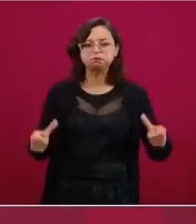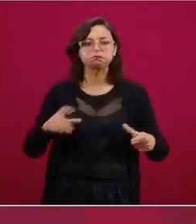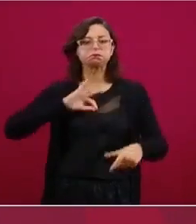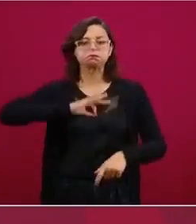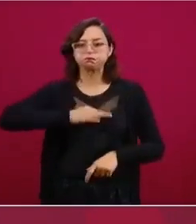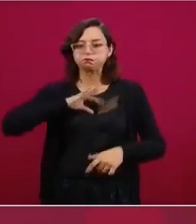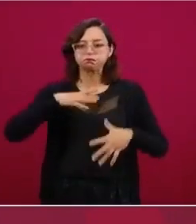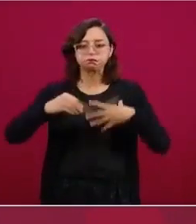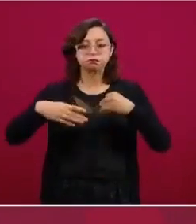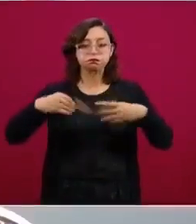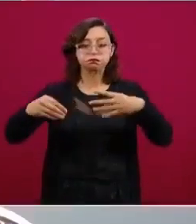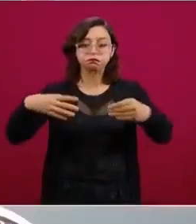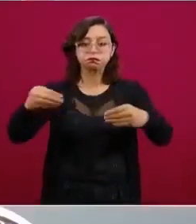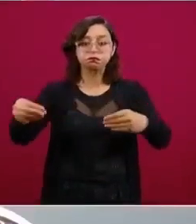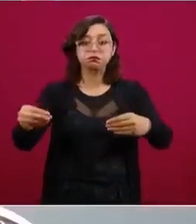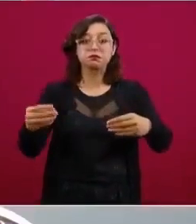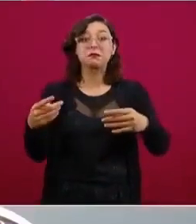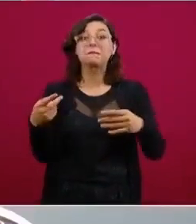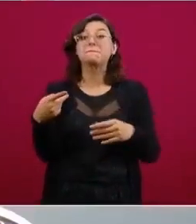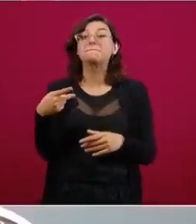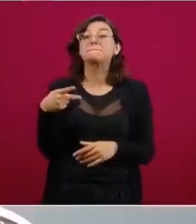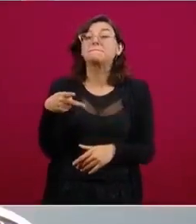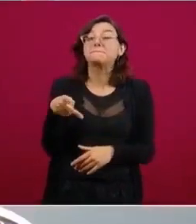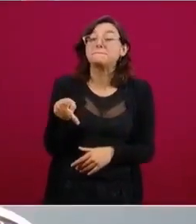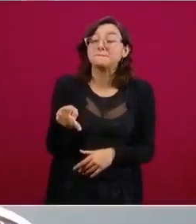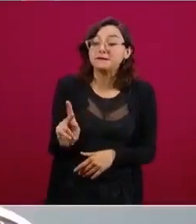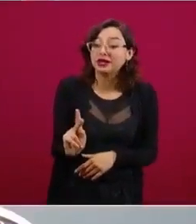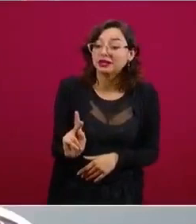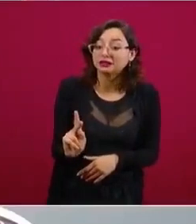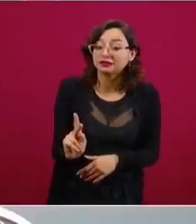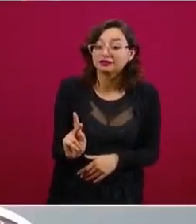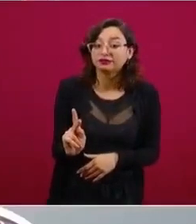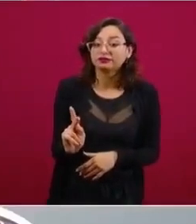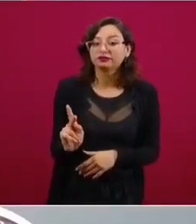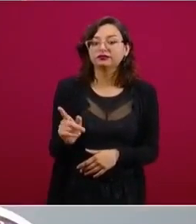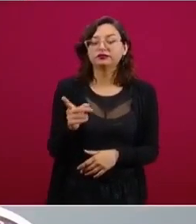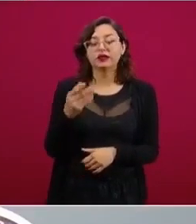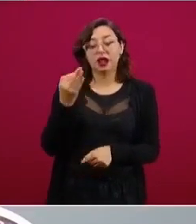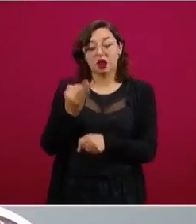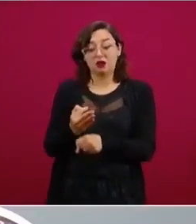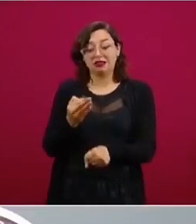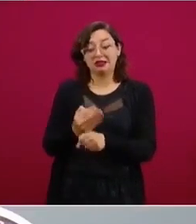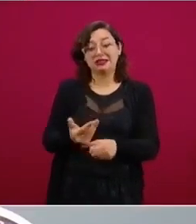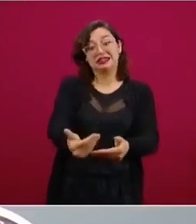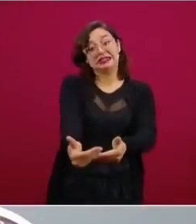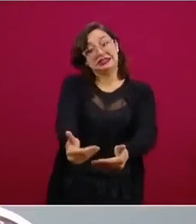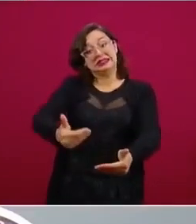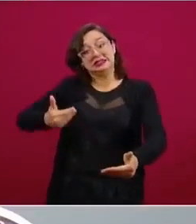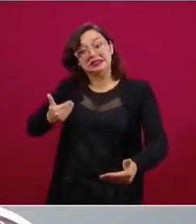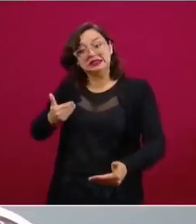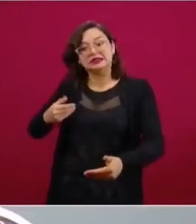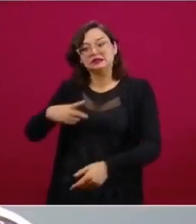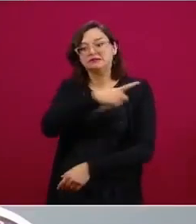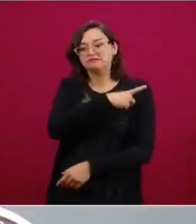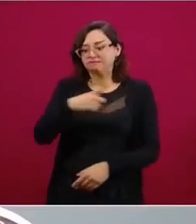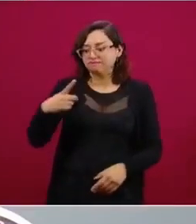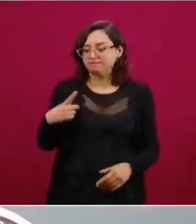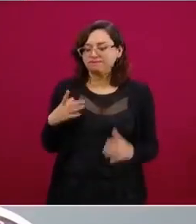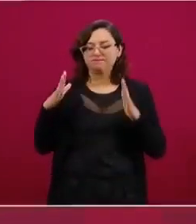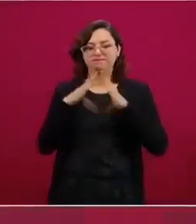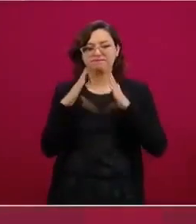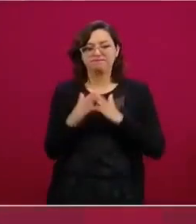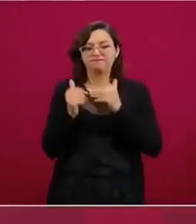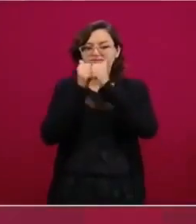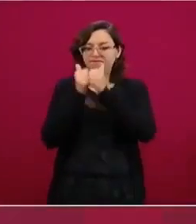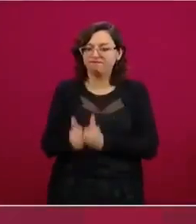Sí y solo sí, no quiero dejar de reiterarlo, nos mantenemos con las medidas de restricción de la movilidad de la